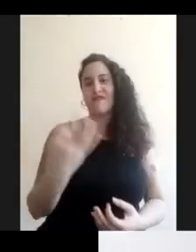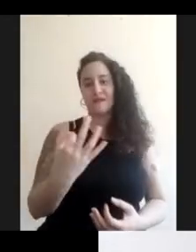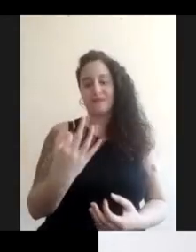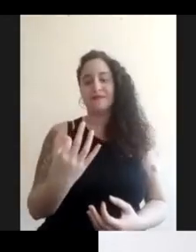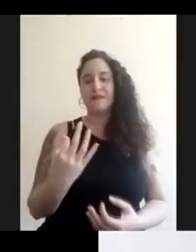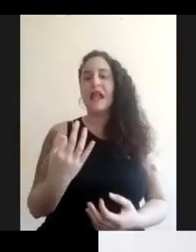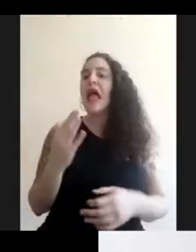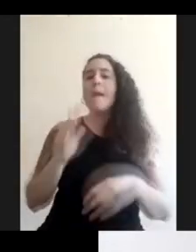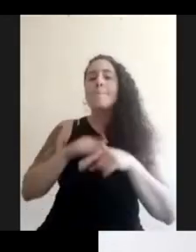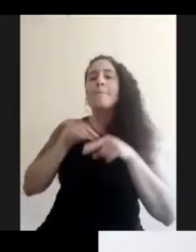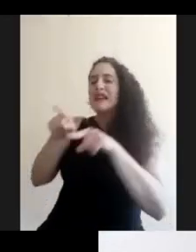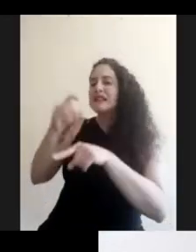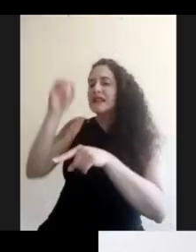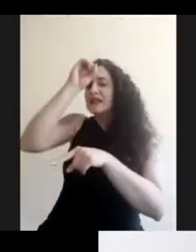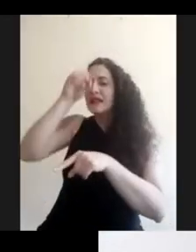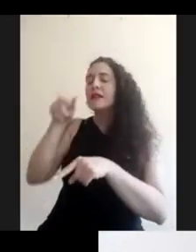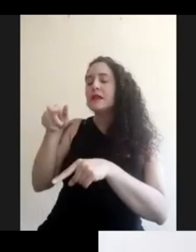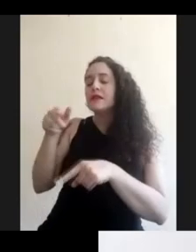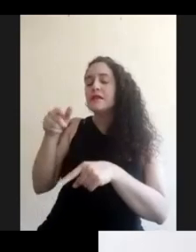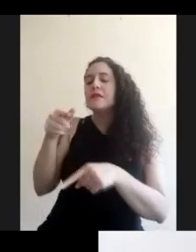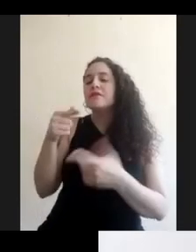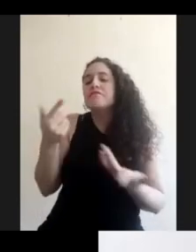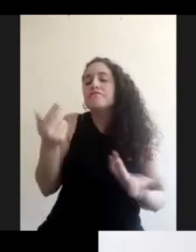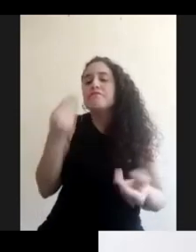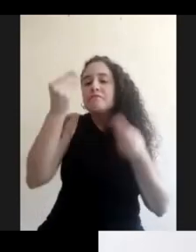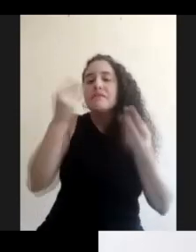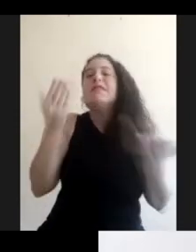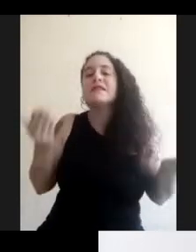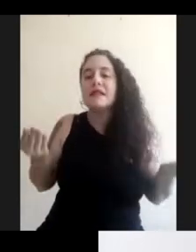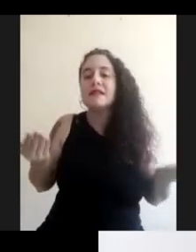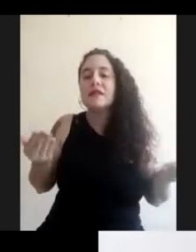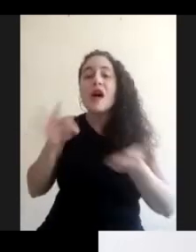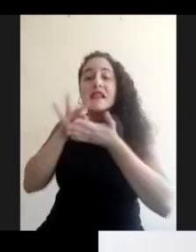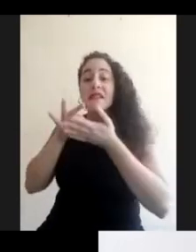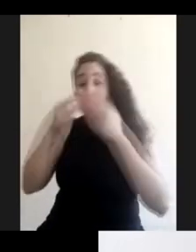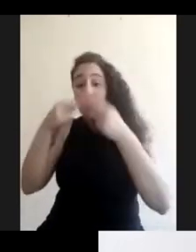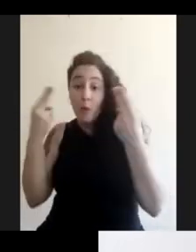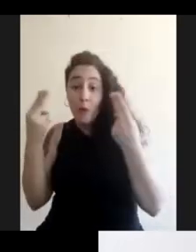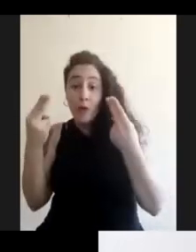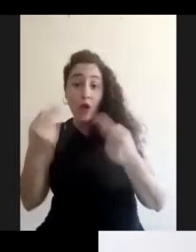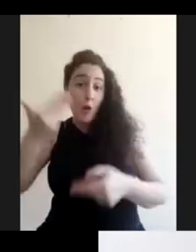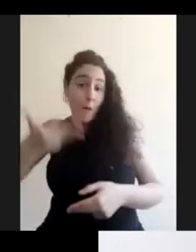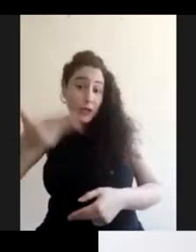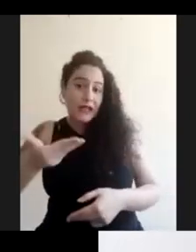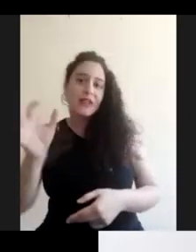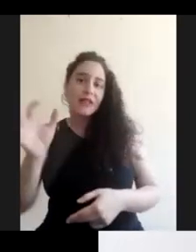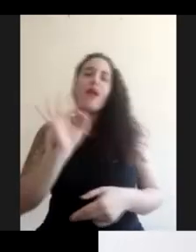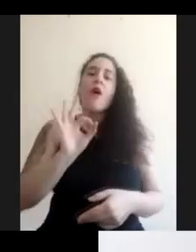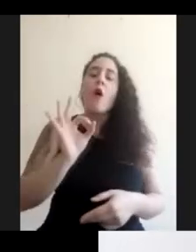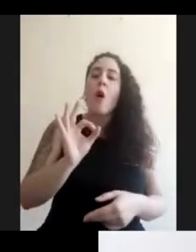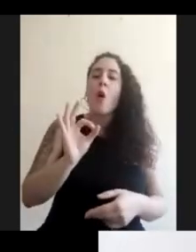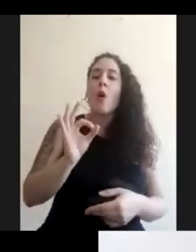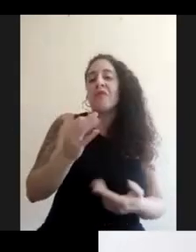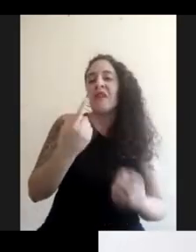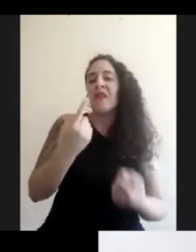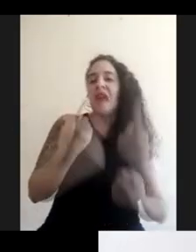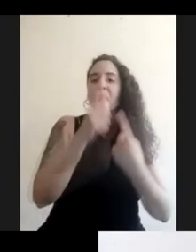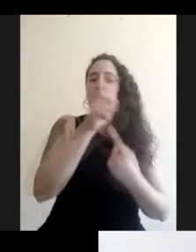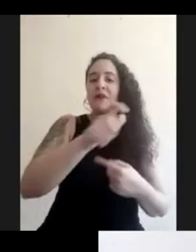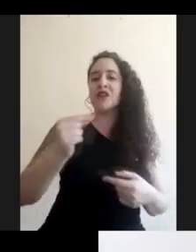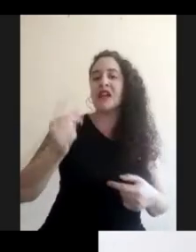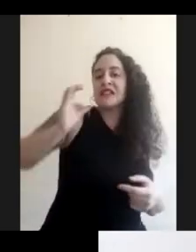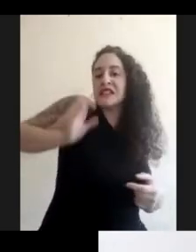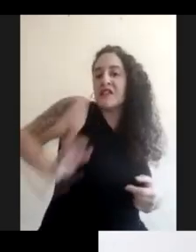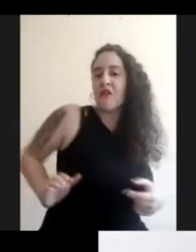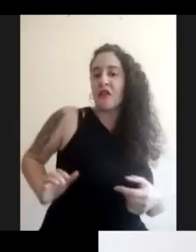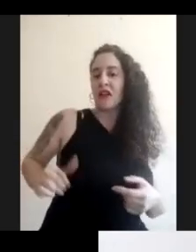de primar? ¿Este servicio público o que unas cuantas personas se forren y dejen abandonada a la gente? Y sé que es tendenciosa